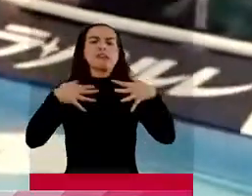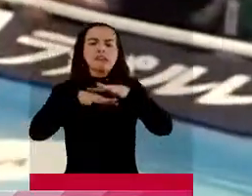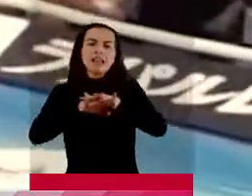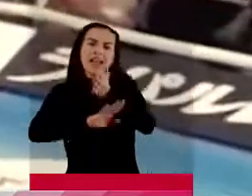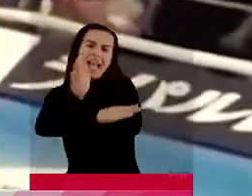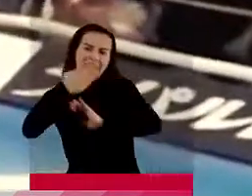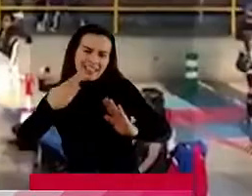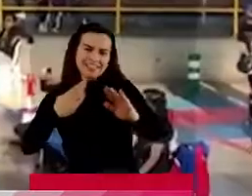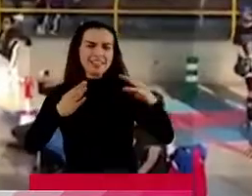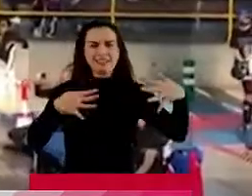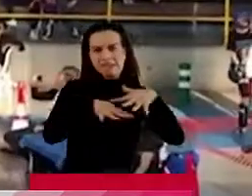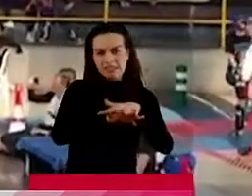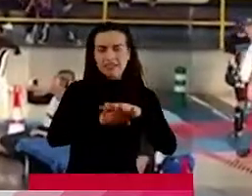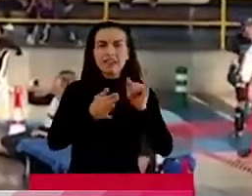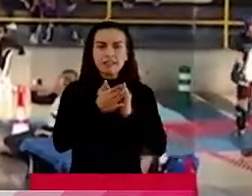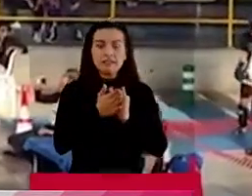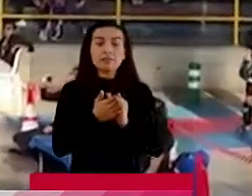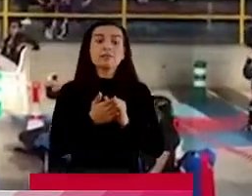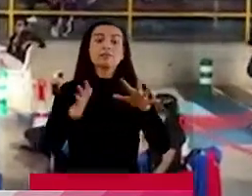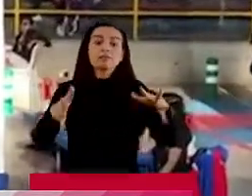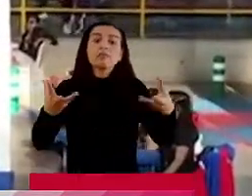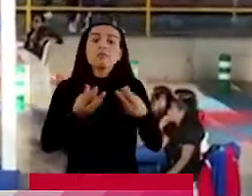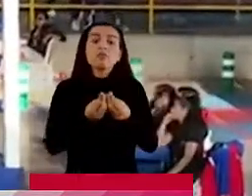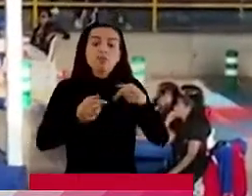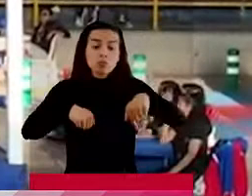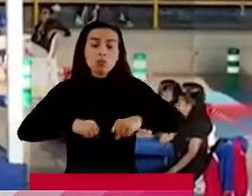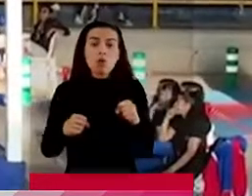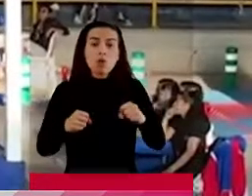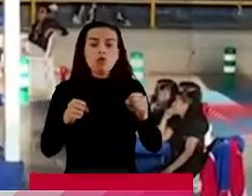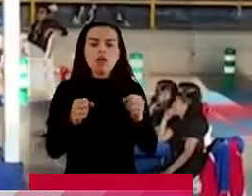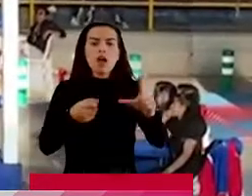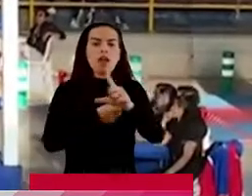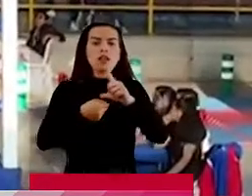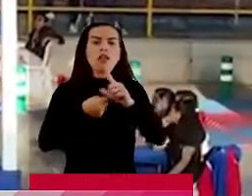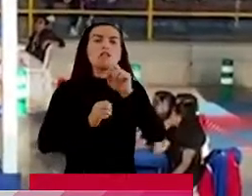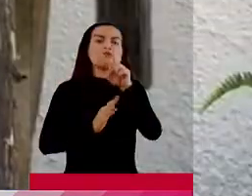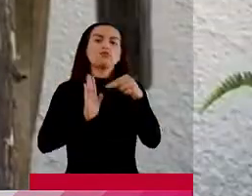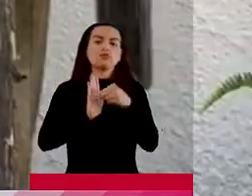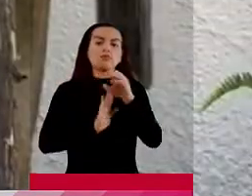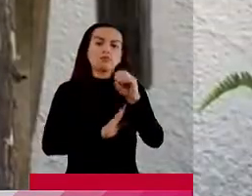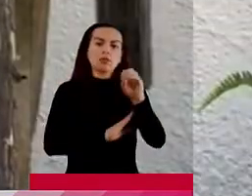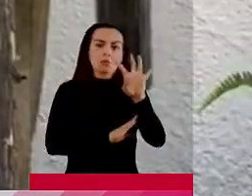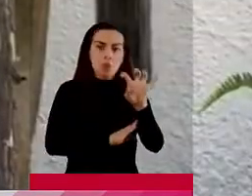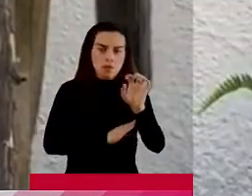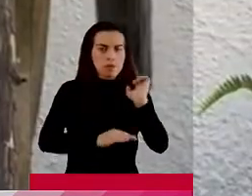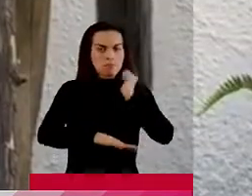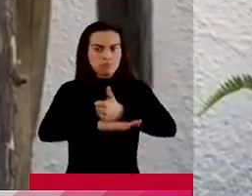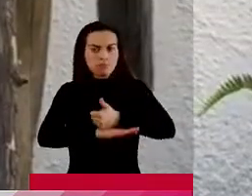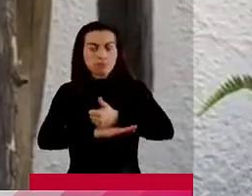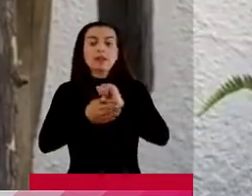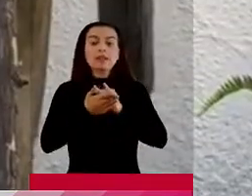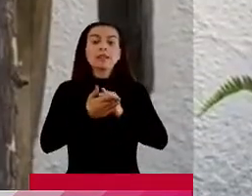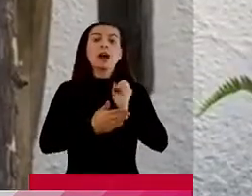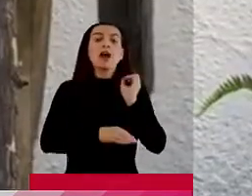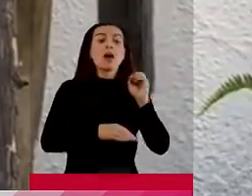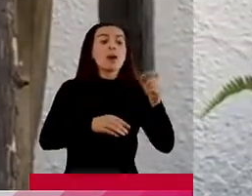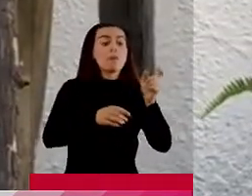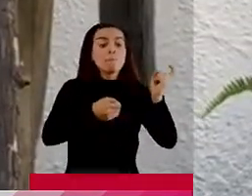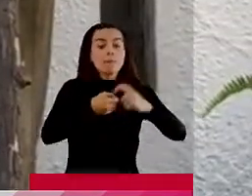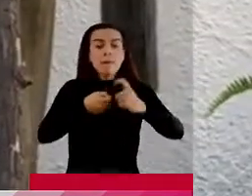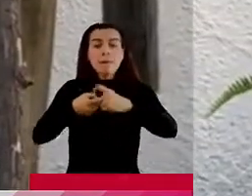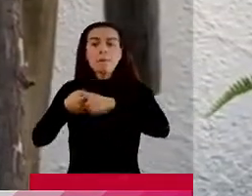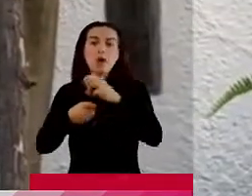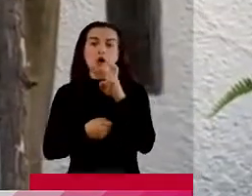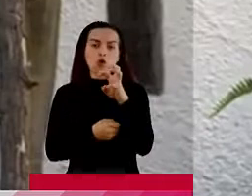En Bogotá, la liga se fundó en 2009. Y cuenta con 8 clubes afiliados. El 95% de las escuelas en Bogotá están